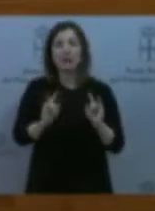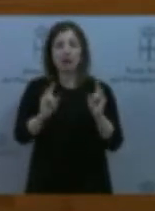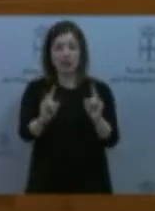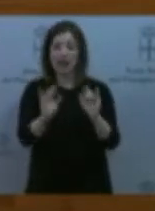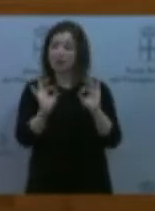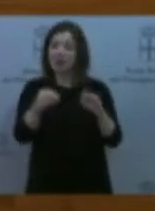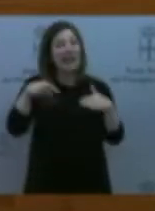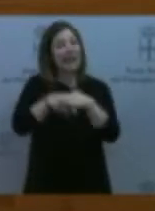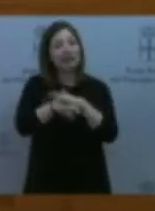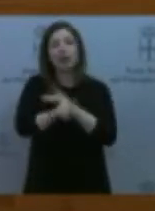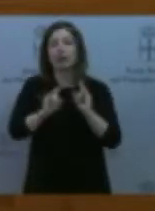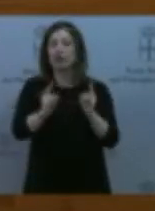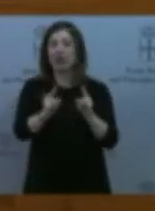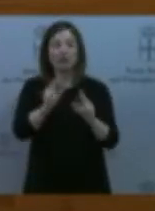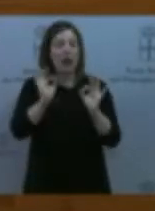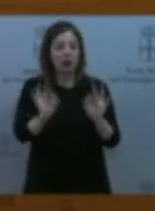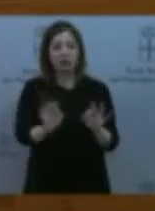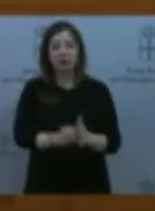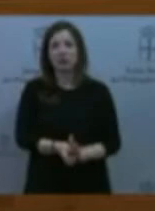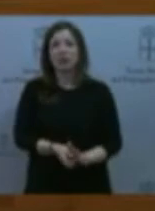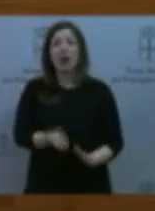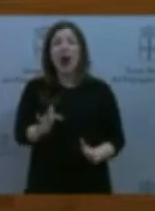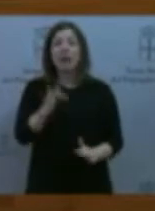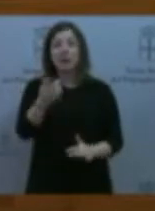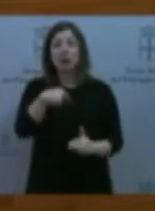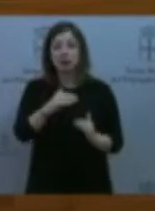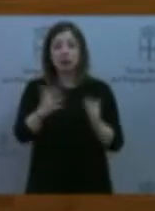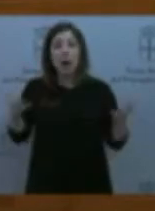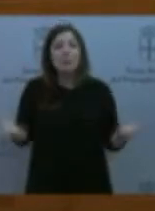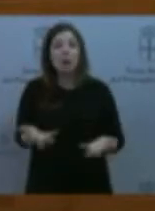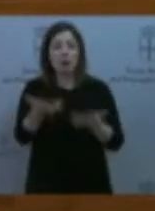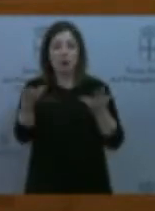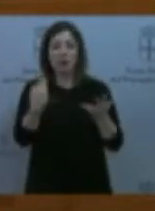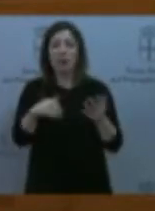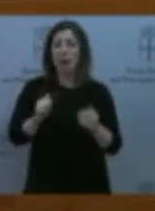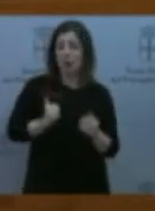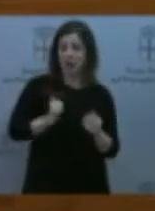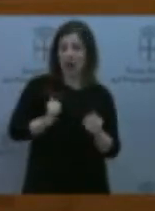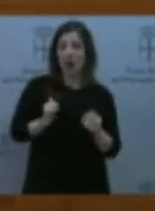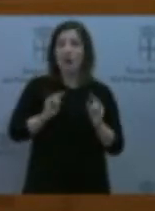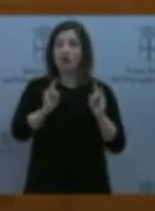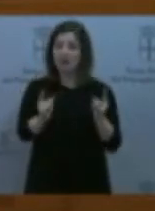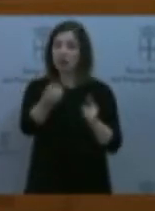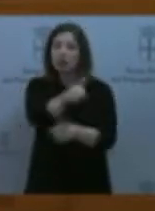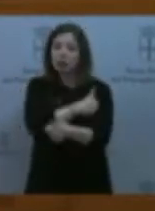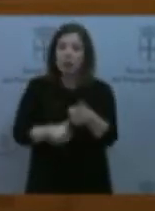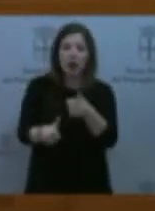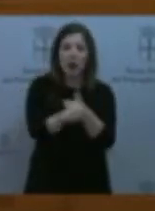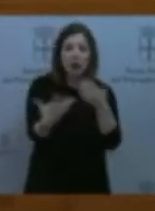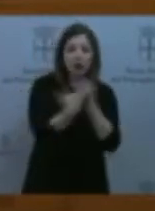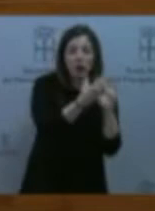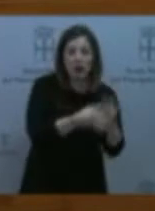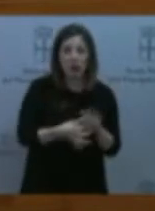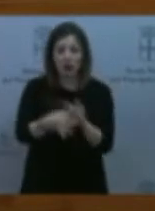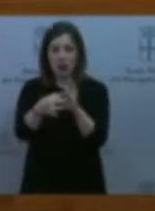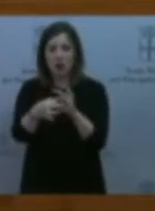además promocionamos los aprovechamientos forestales y damos prioridad a todos aquellos que tienen que ver con la utilización de la biomasa como fuente de energía